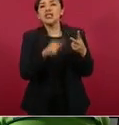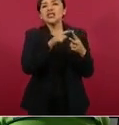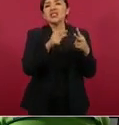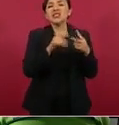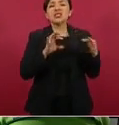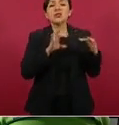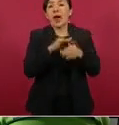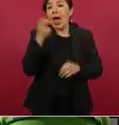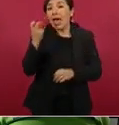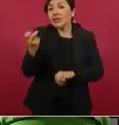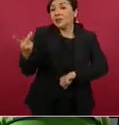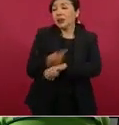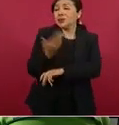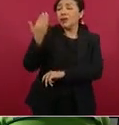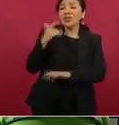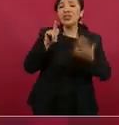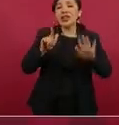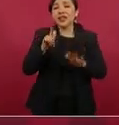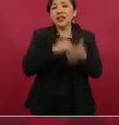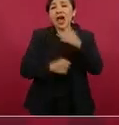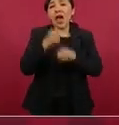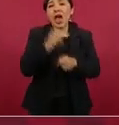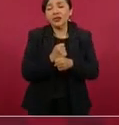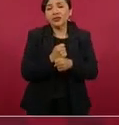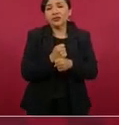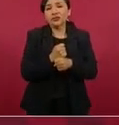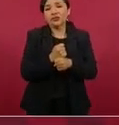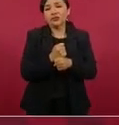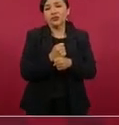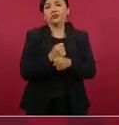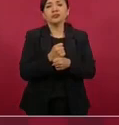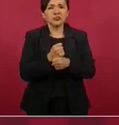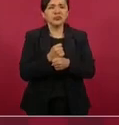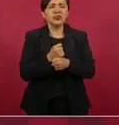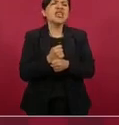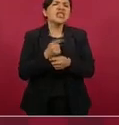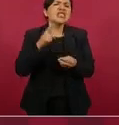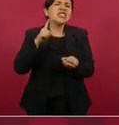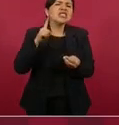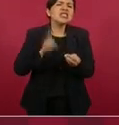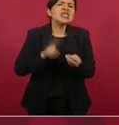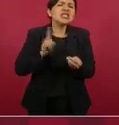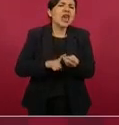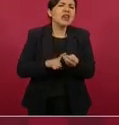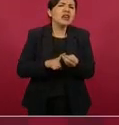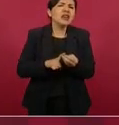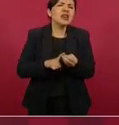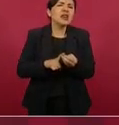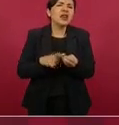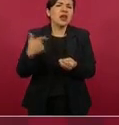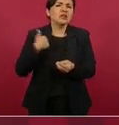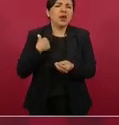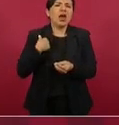Tiene 17 años, se pusieron de acuerdo. ¿Quién me sacó a flote?